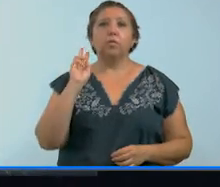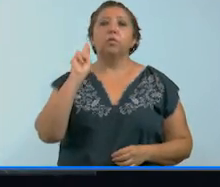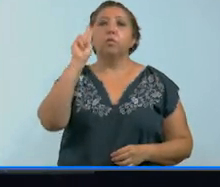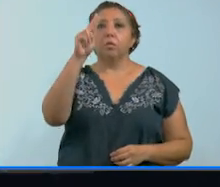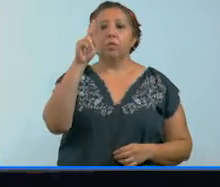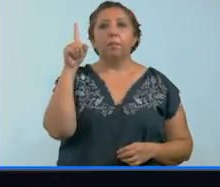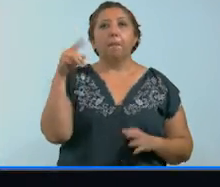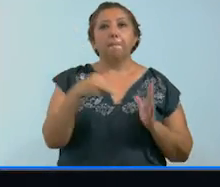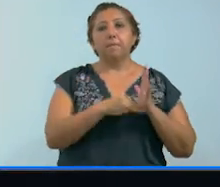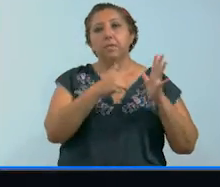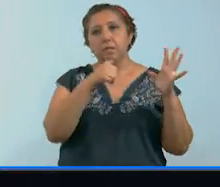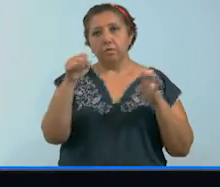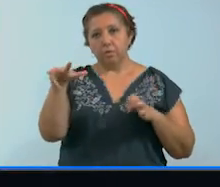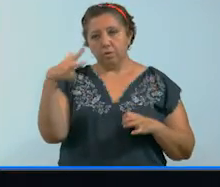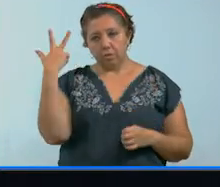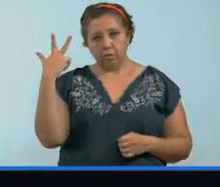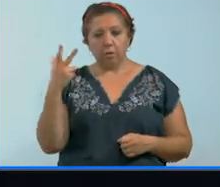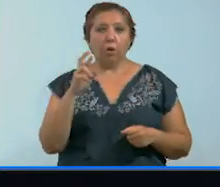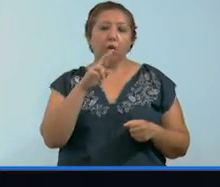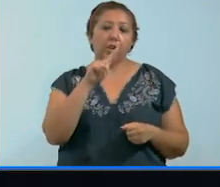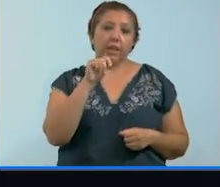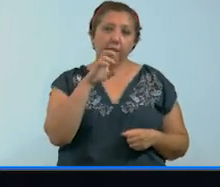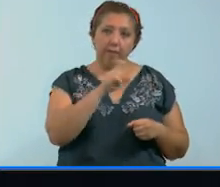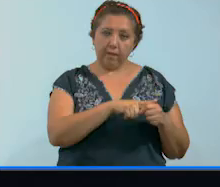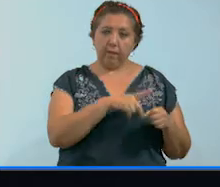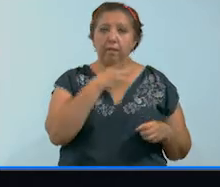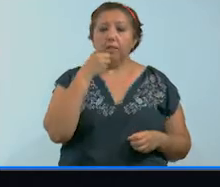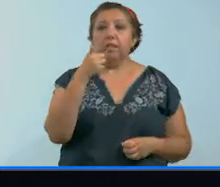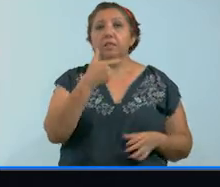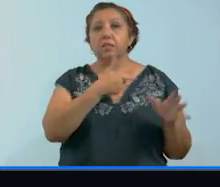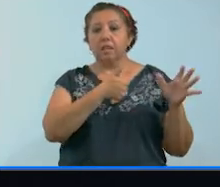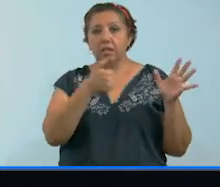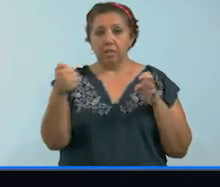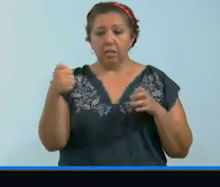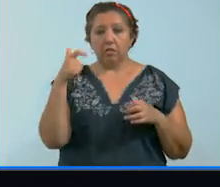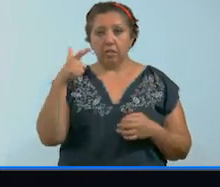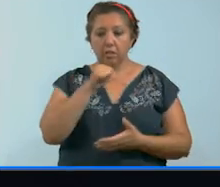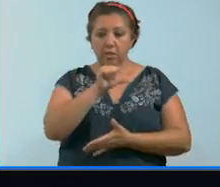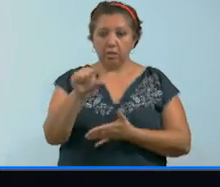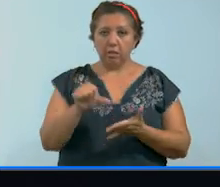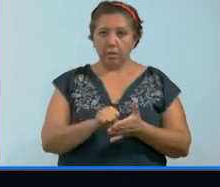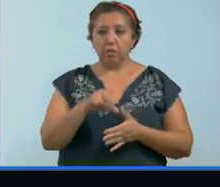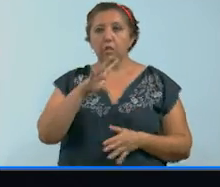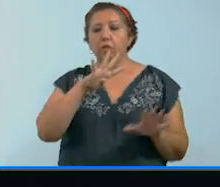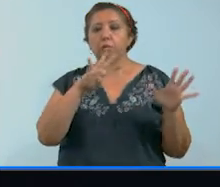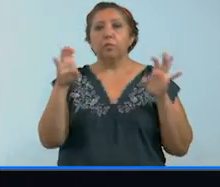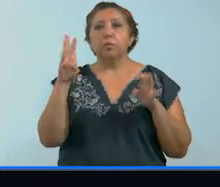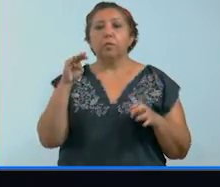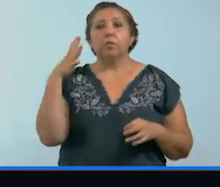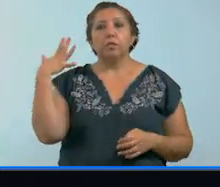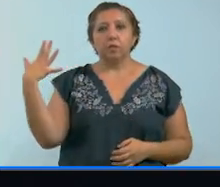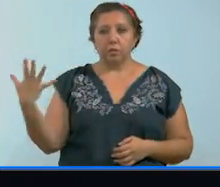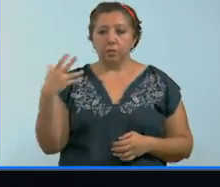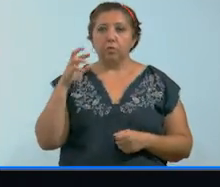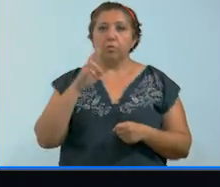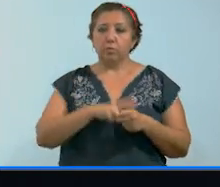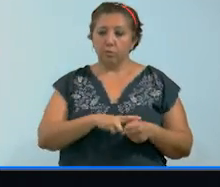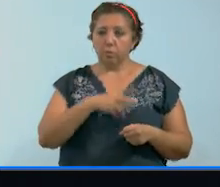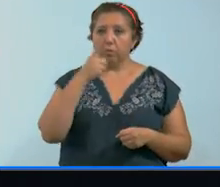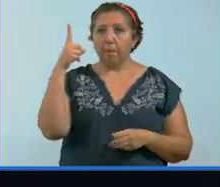norte 1613 en la zona oriente 607 en la zona centro 995 en la zona